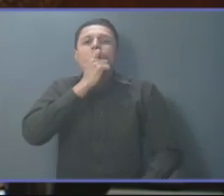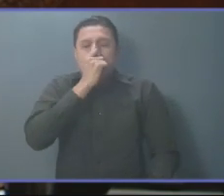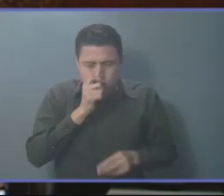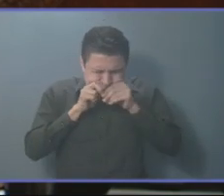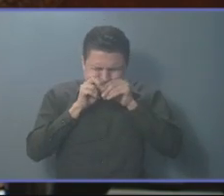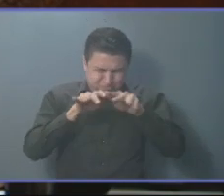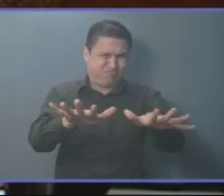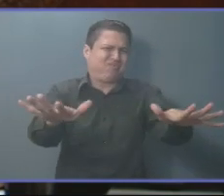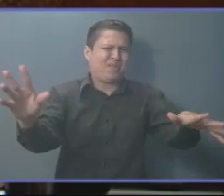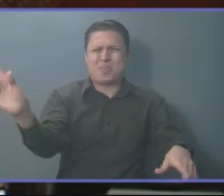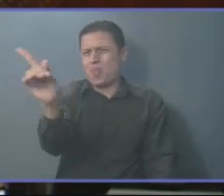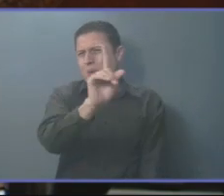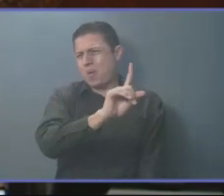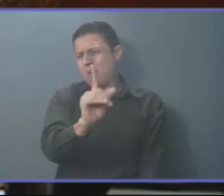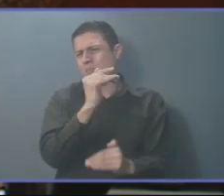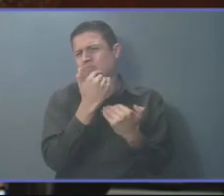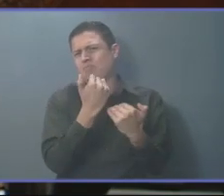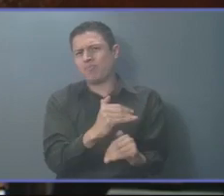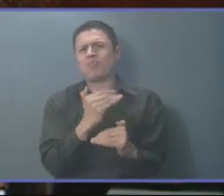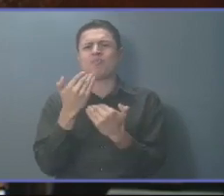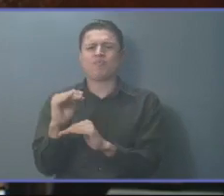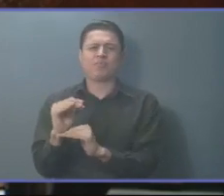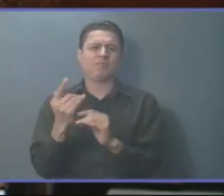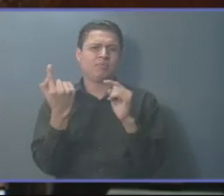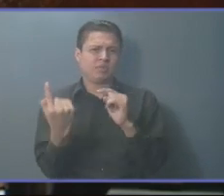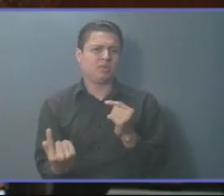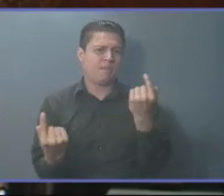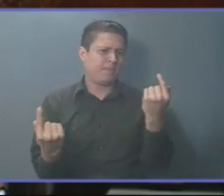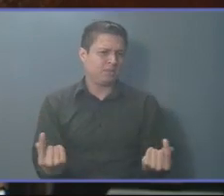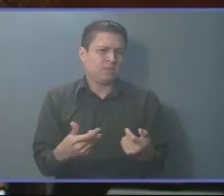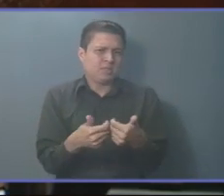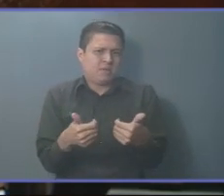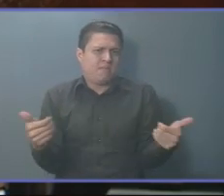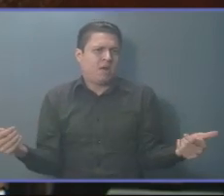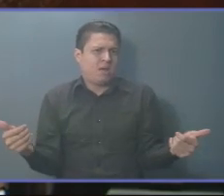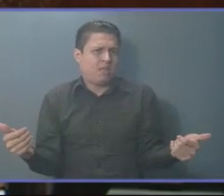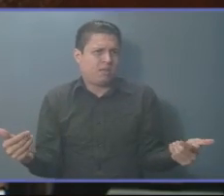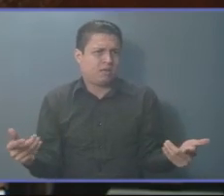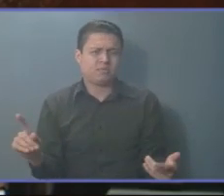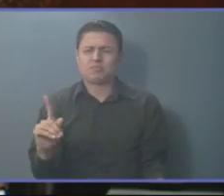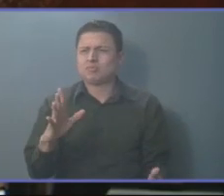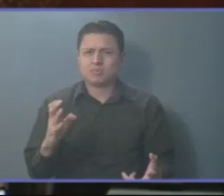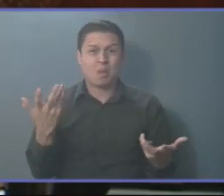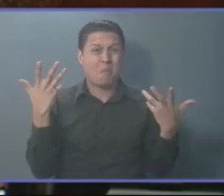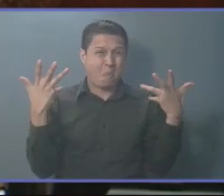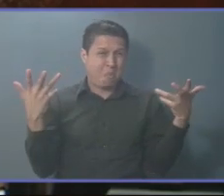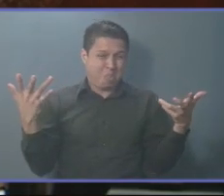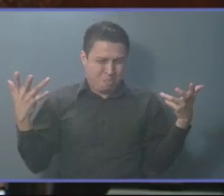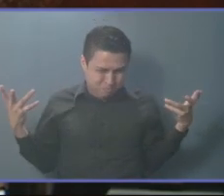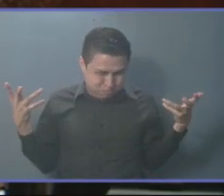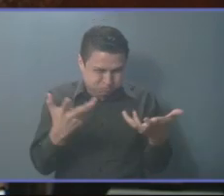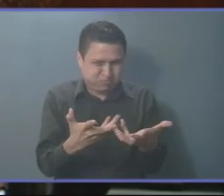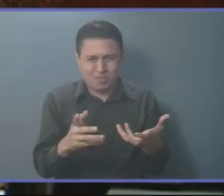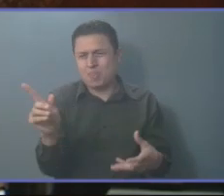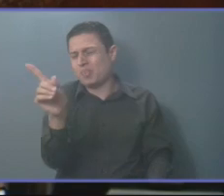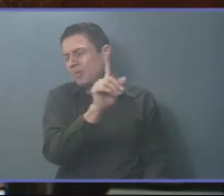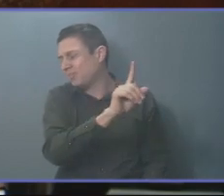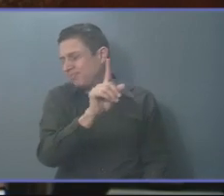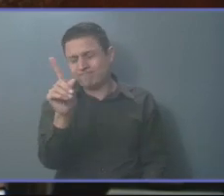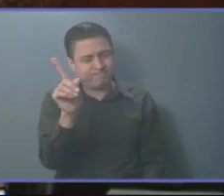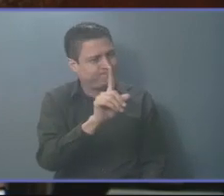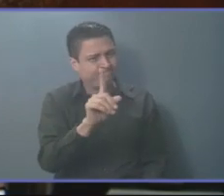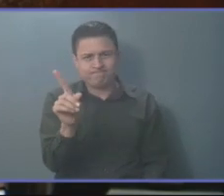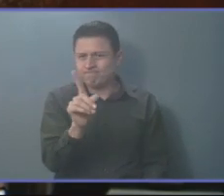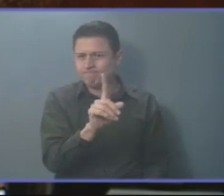personas trabajadoras expuestas, estableciendo riesgos para evitar o reducir la frecuencia y el tipo de contacto de persona a